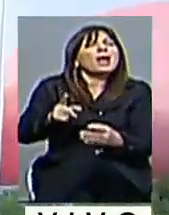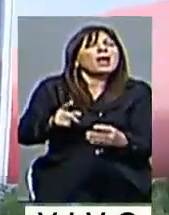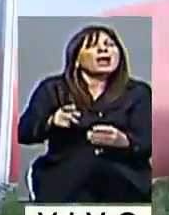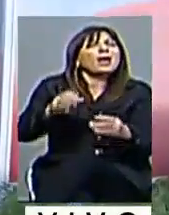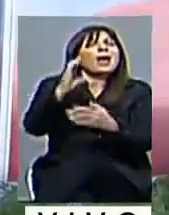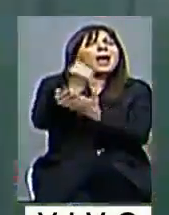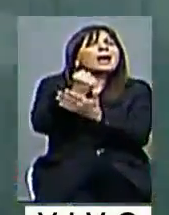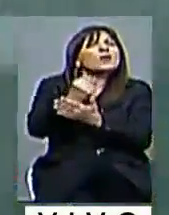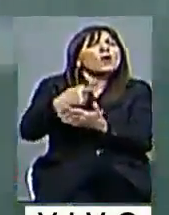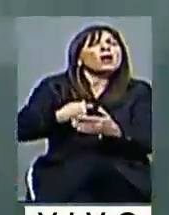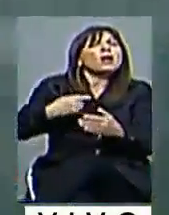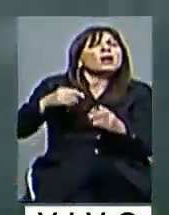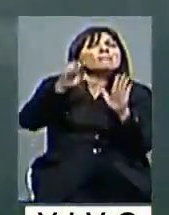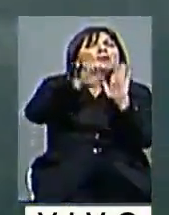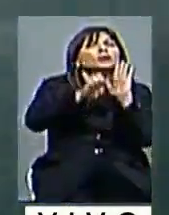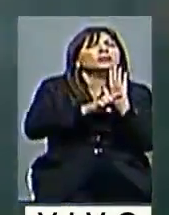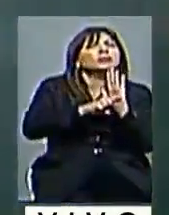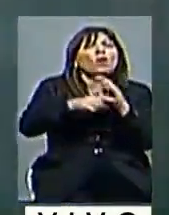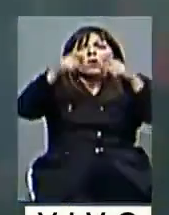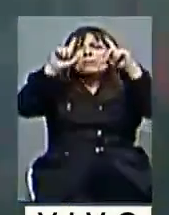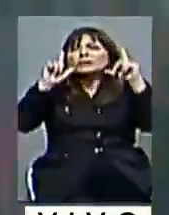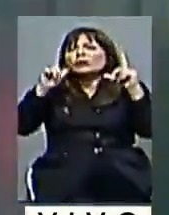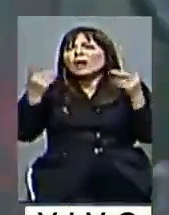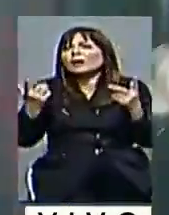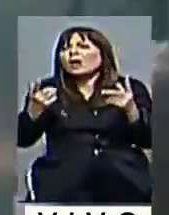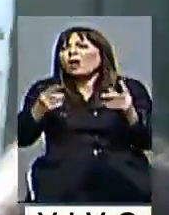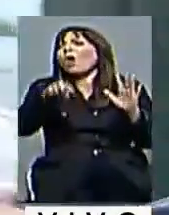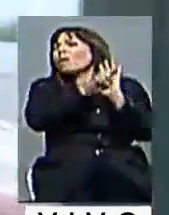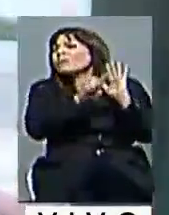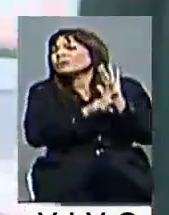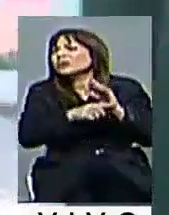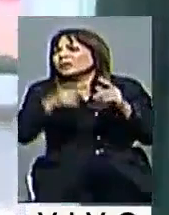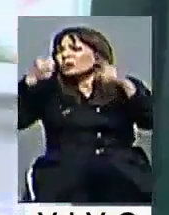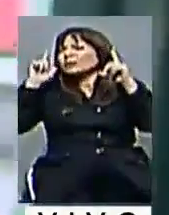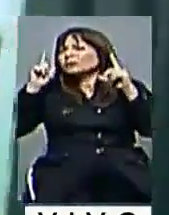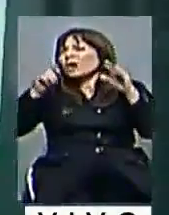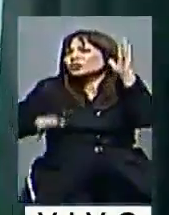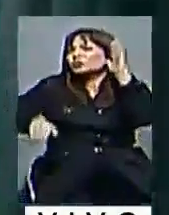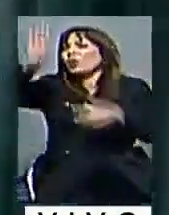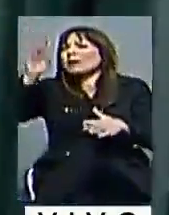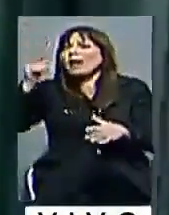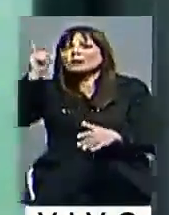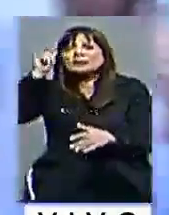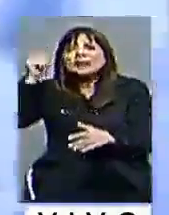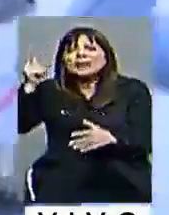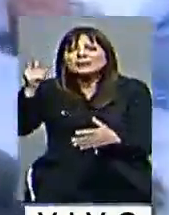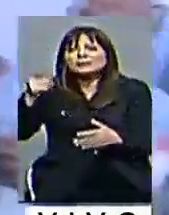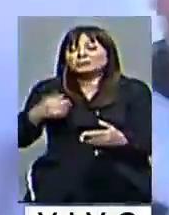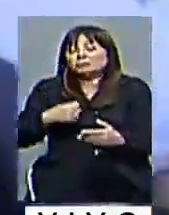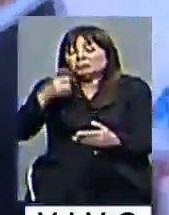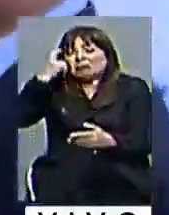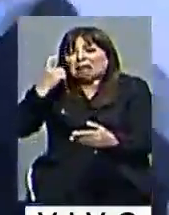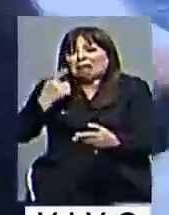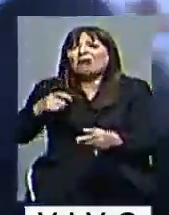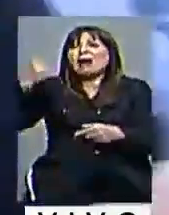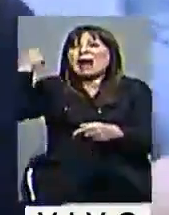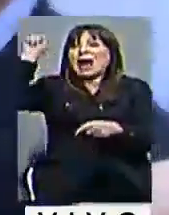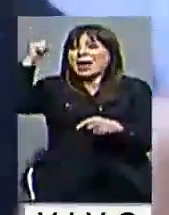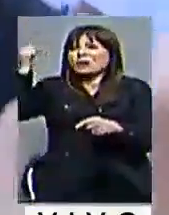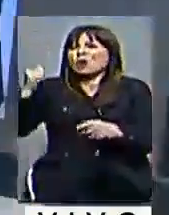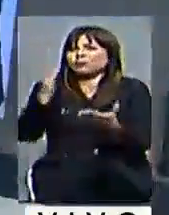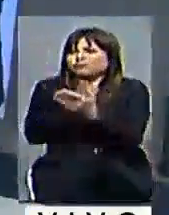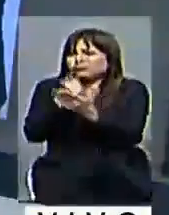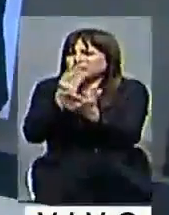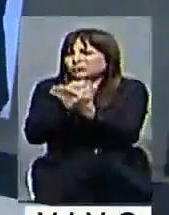personaje o simplemente el proyecto y el personaje superaron a Alejandro Guillén? A mi juicio ganó una gran estrategia de campaña. O